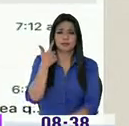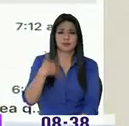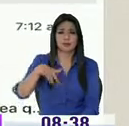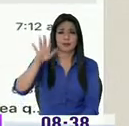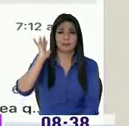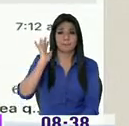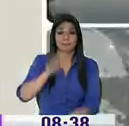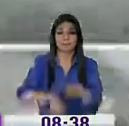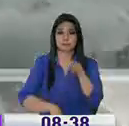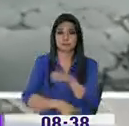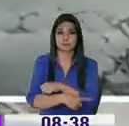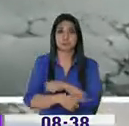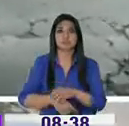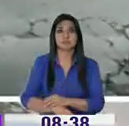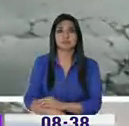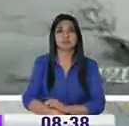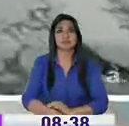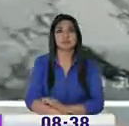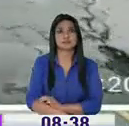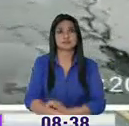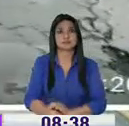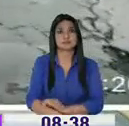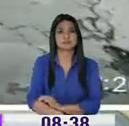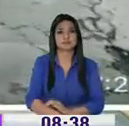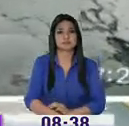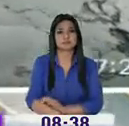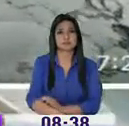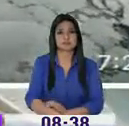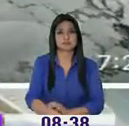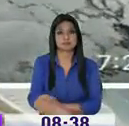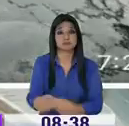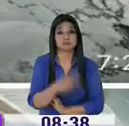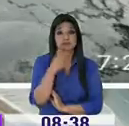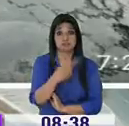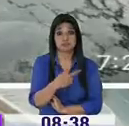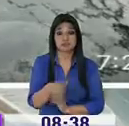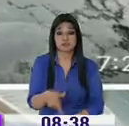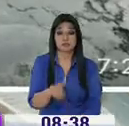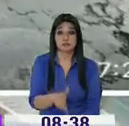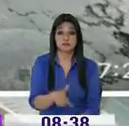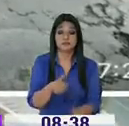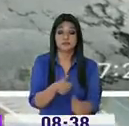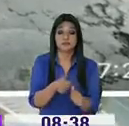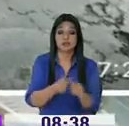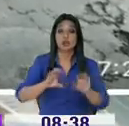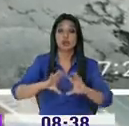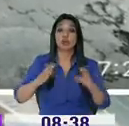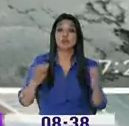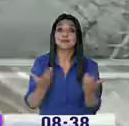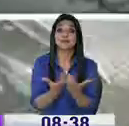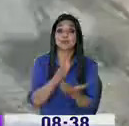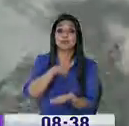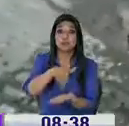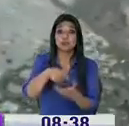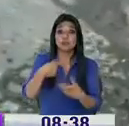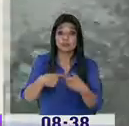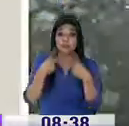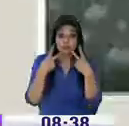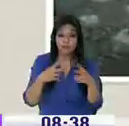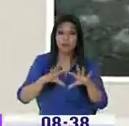así destruida. Bueno, si ustedes se quejan de los Shimán en Los Chillos, vean, esto es frente al Coliseo, en el pleno centro de Quito.